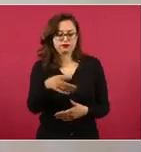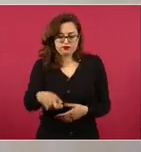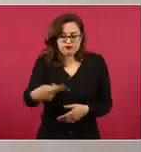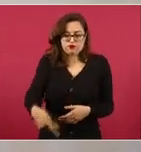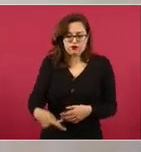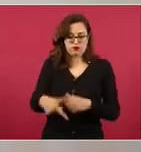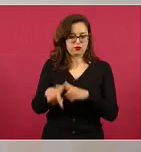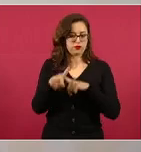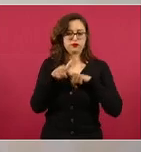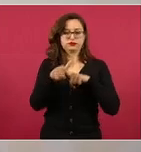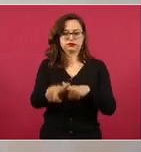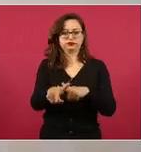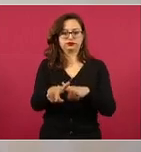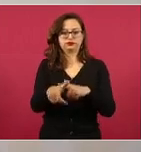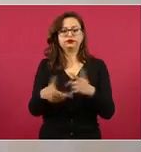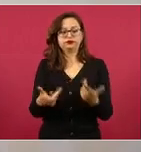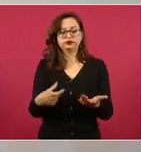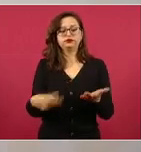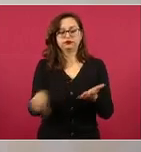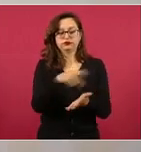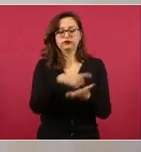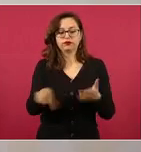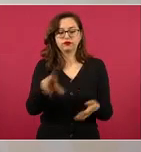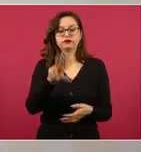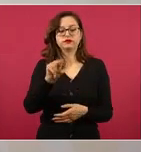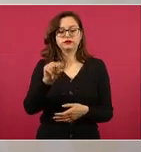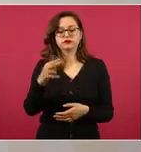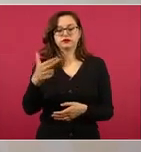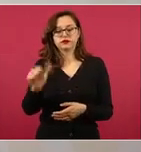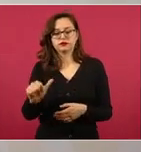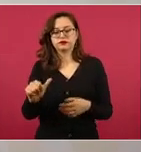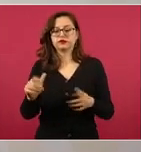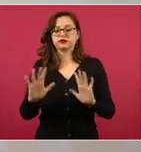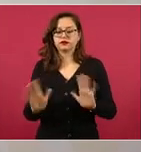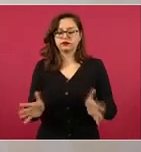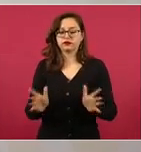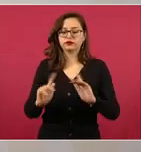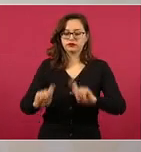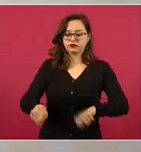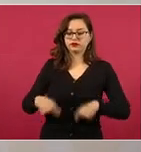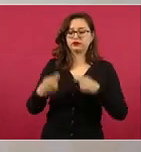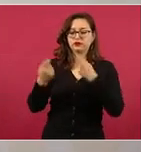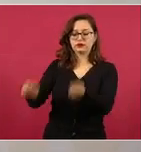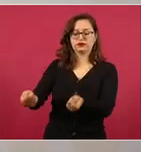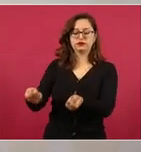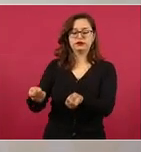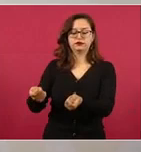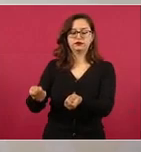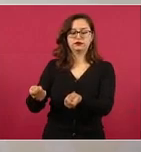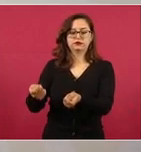Se adquirieron las 80 hectáreas, se entregó ese terreno a la